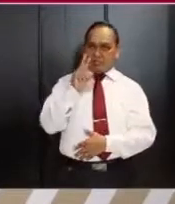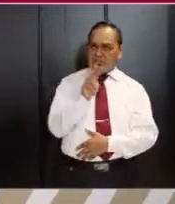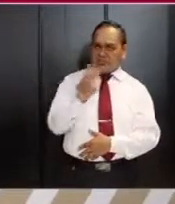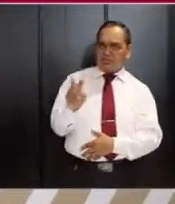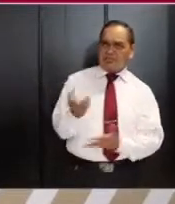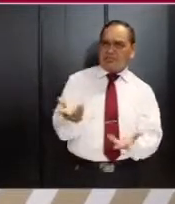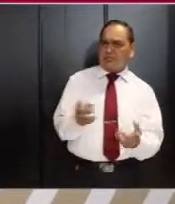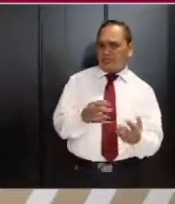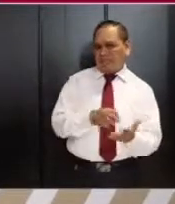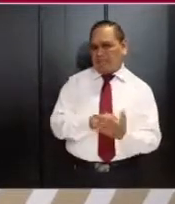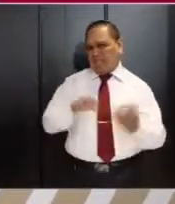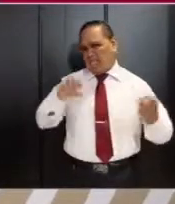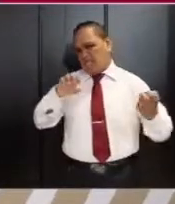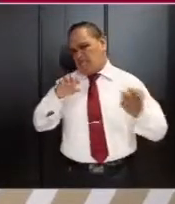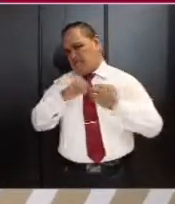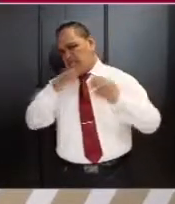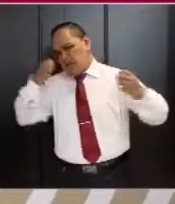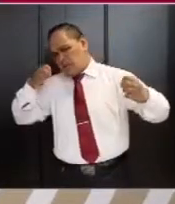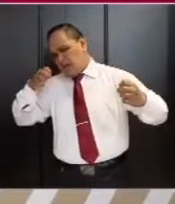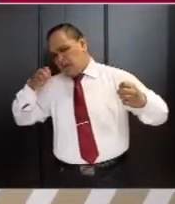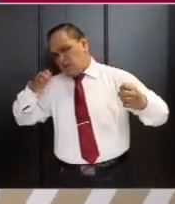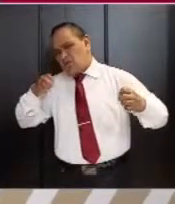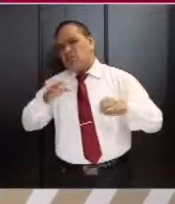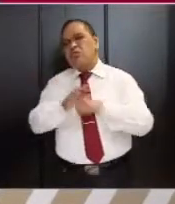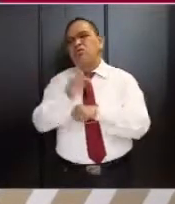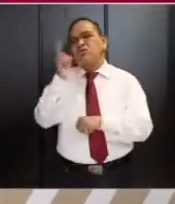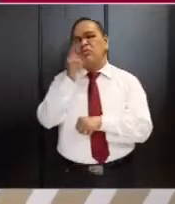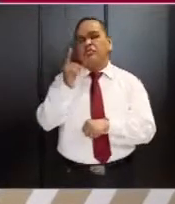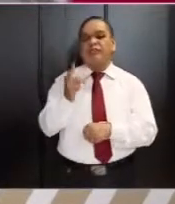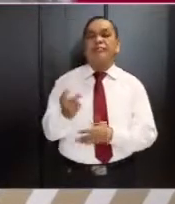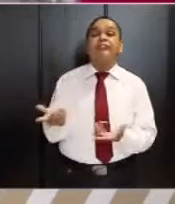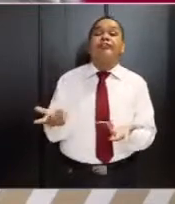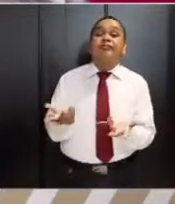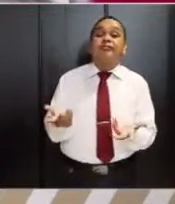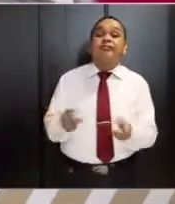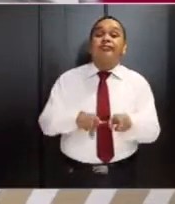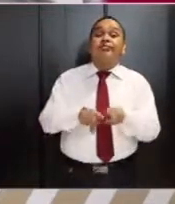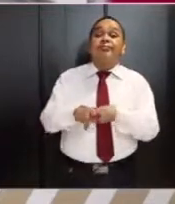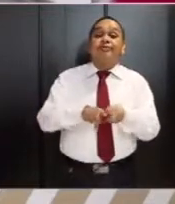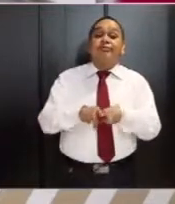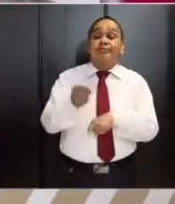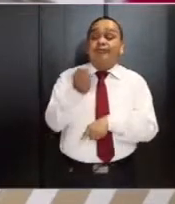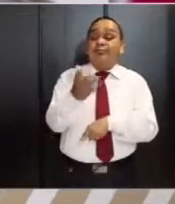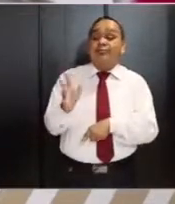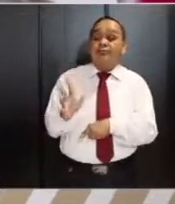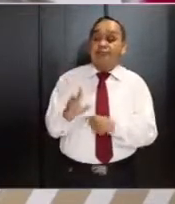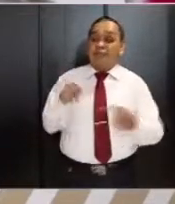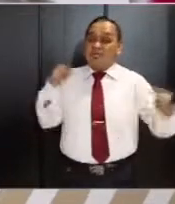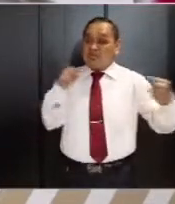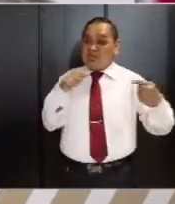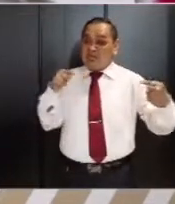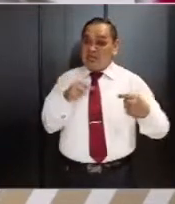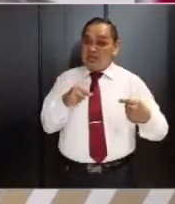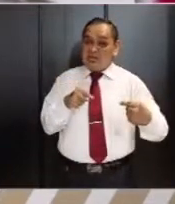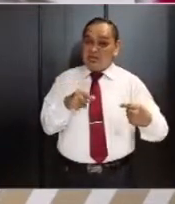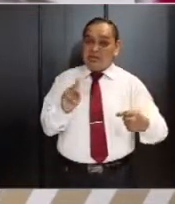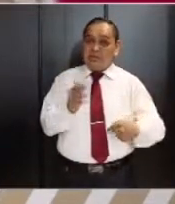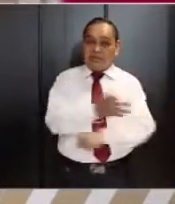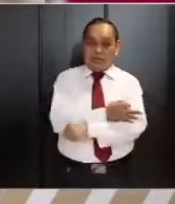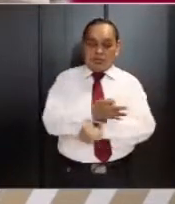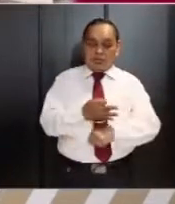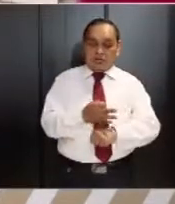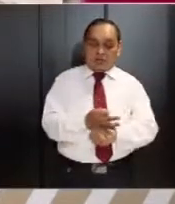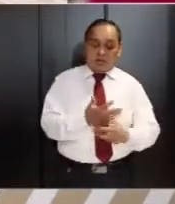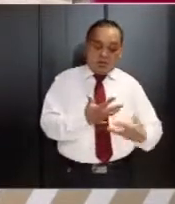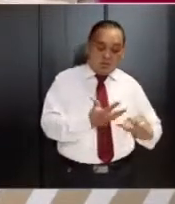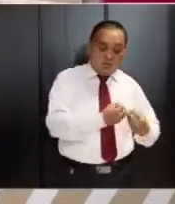somos adversarios o como ellos quieren interpretar la política, pero mis hermanos no se meten para nada. Entonces, así mucha familia, que no te